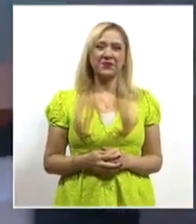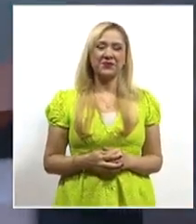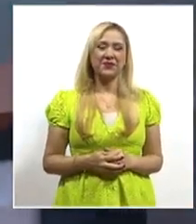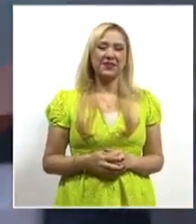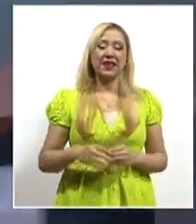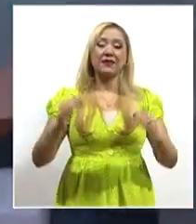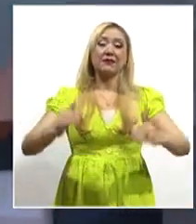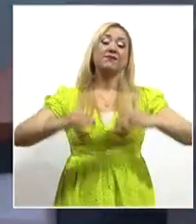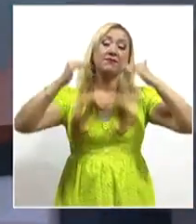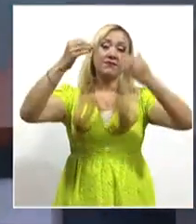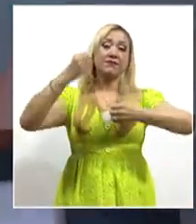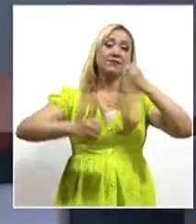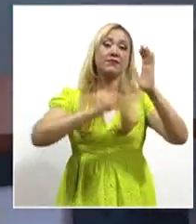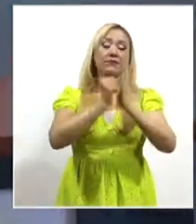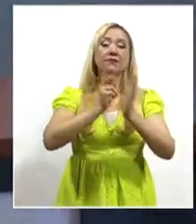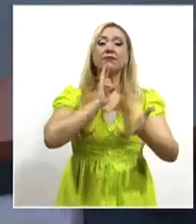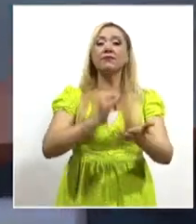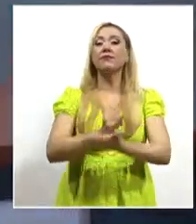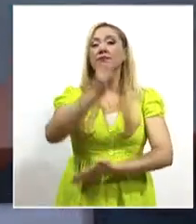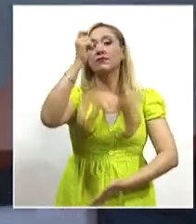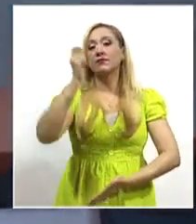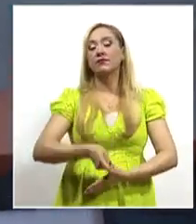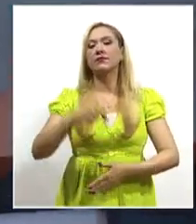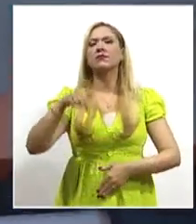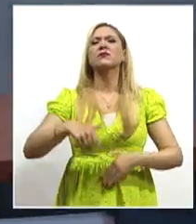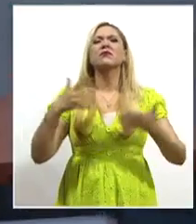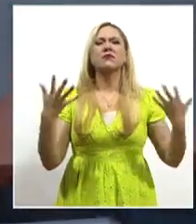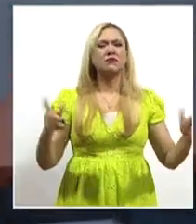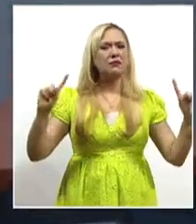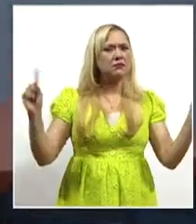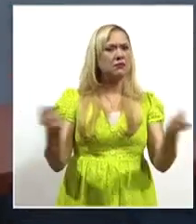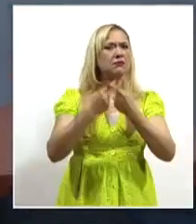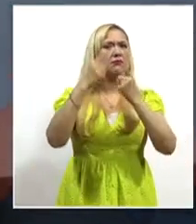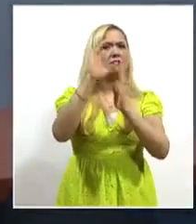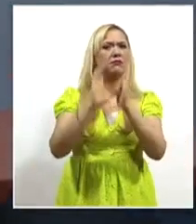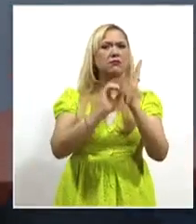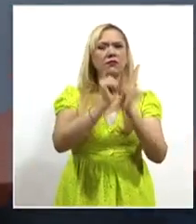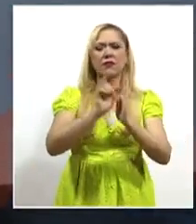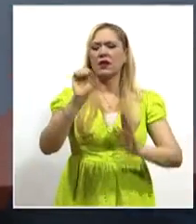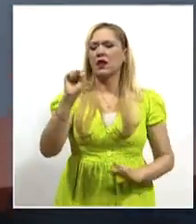La Suprema Corte publicó la sentencia del Pleno en la acción de inconstitucionalidad